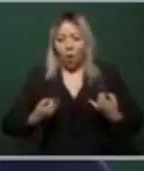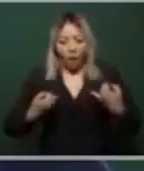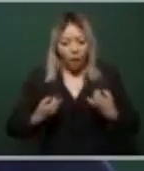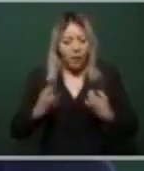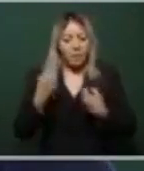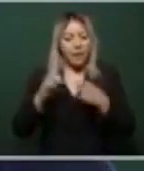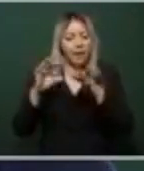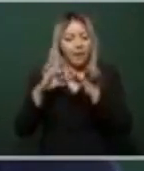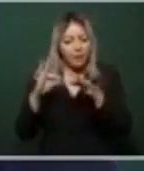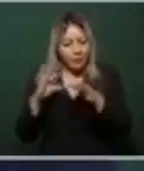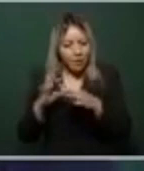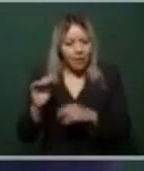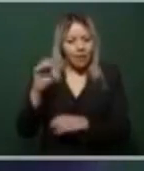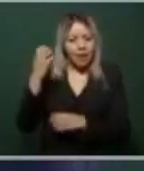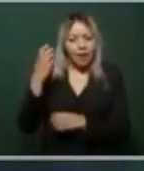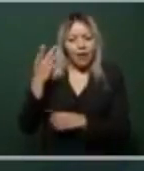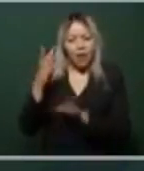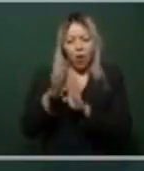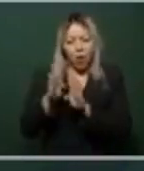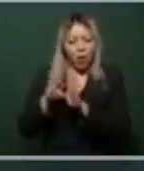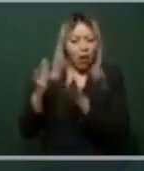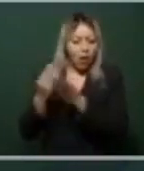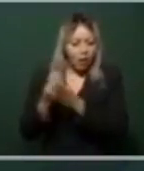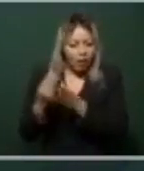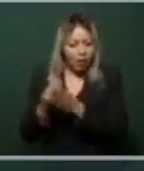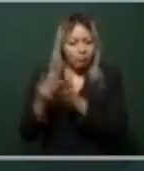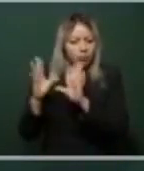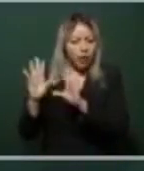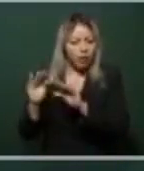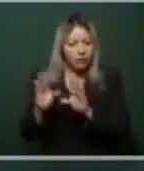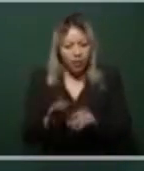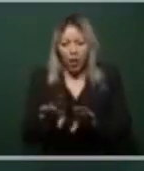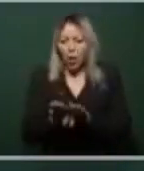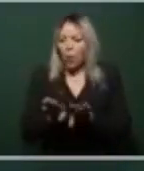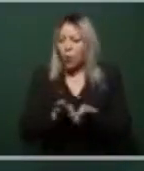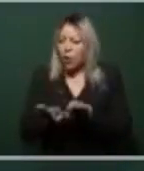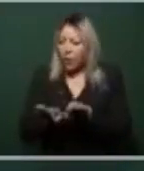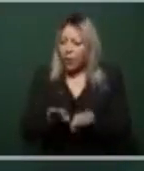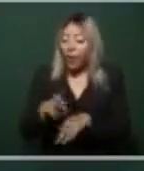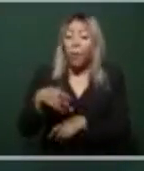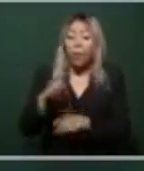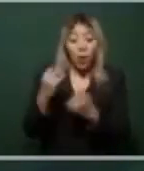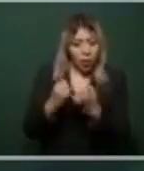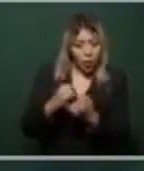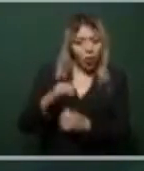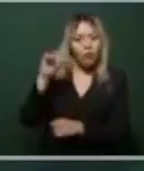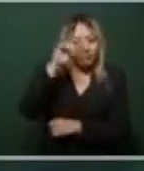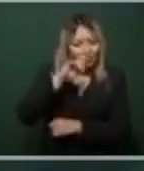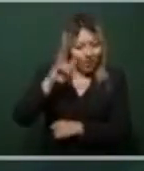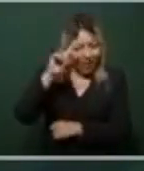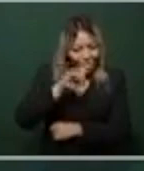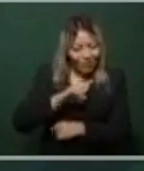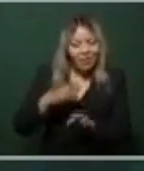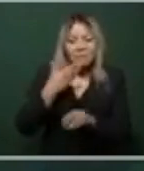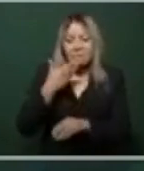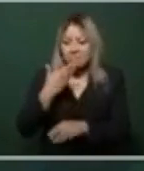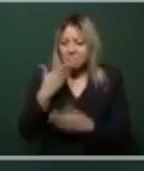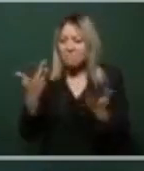enseñarles a los jóvenes no solo el oficio, la profesión y orientarlos por el buen